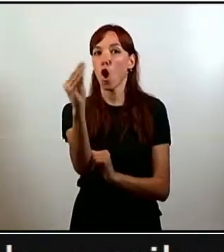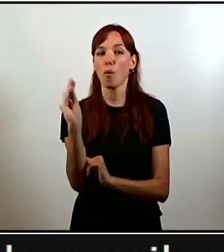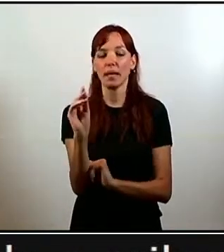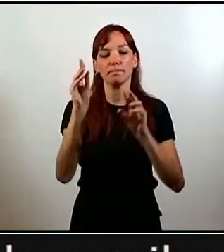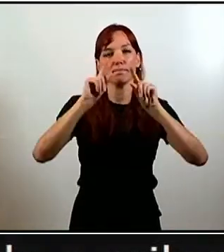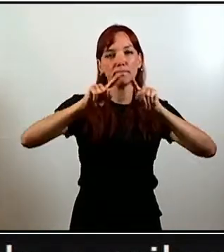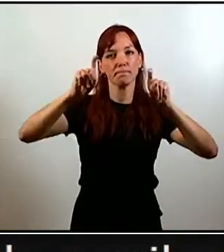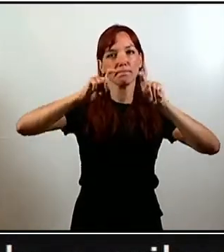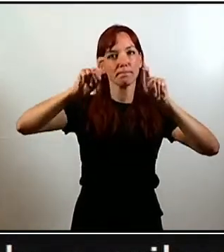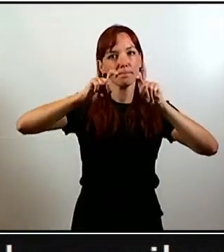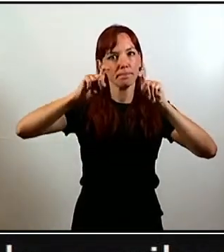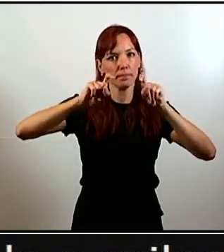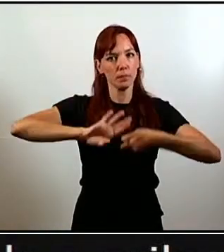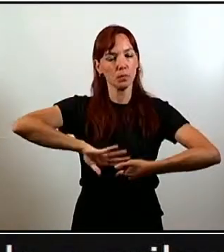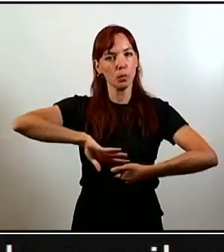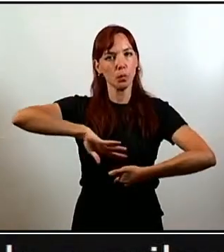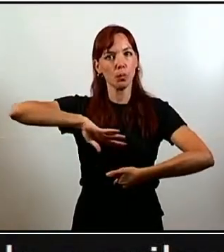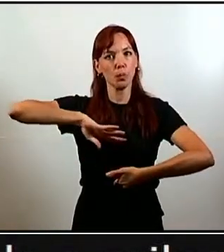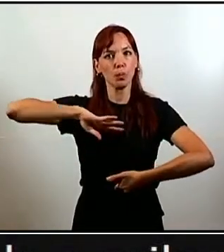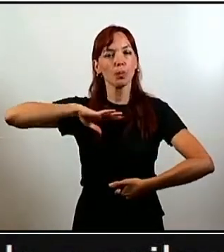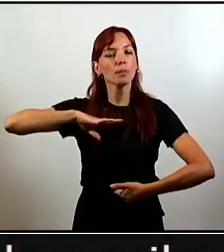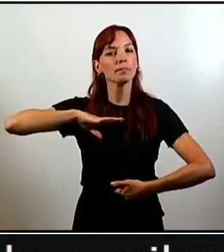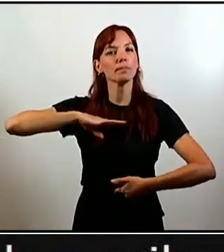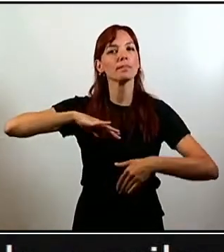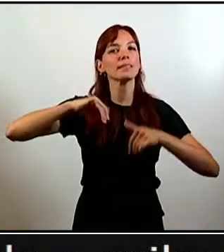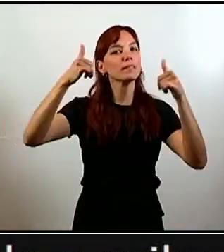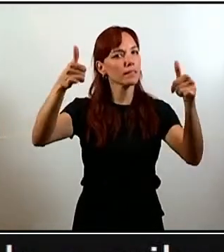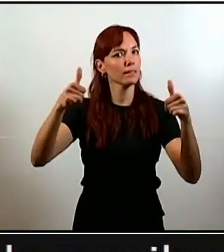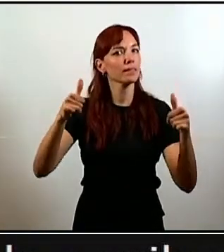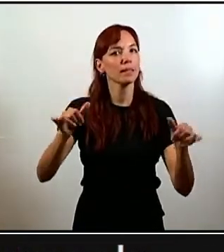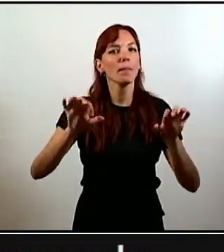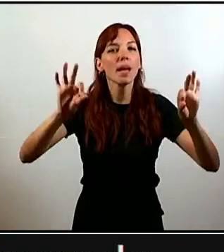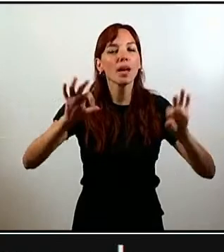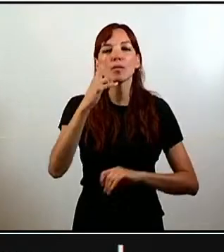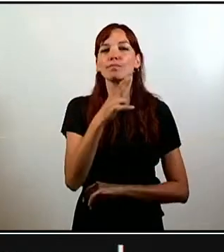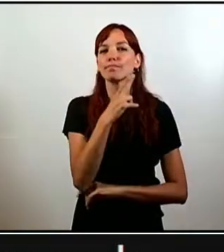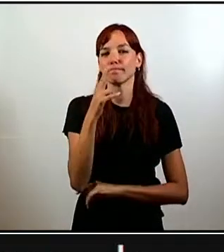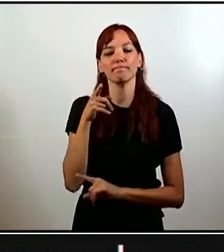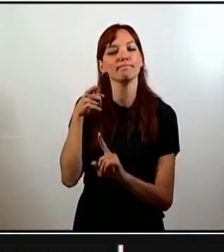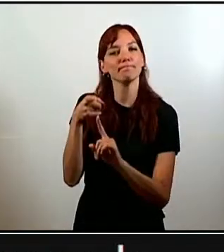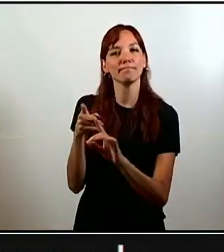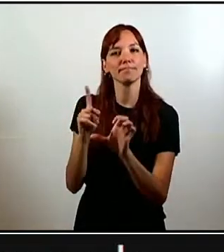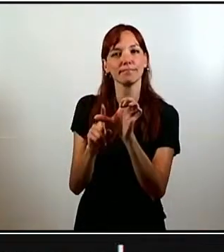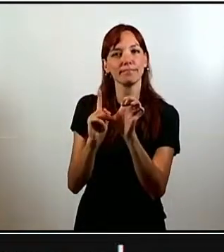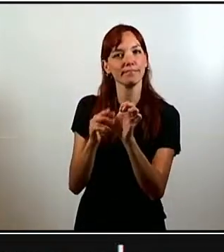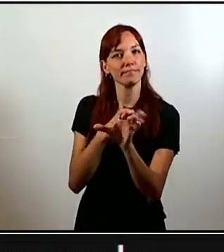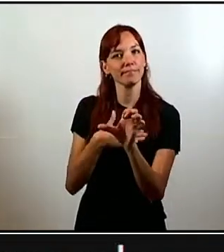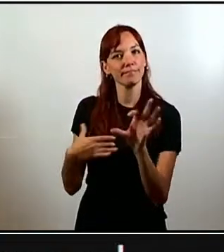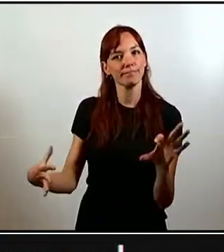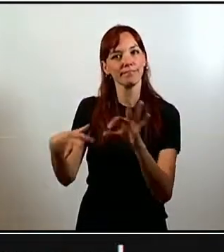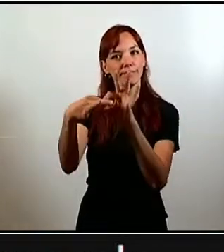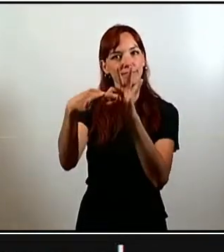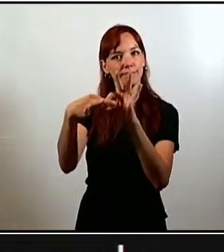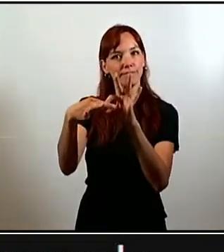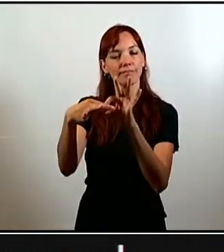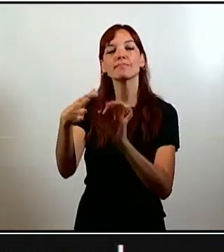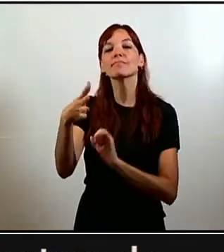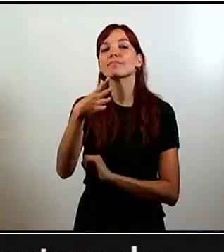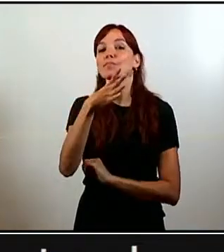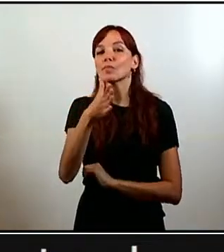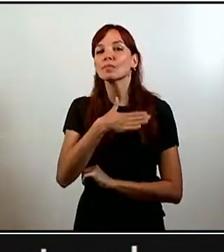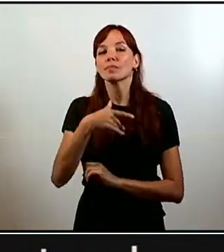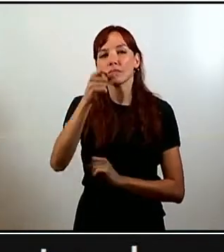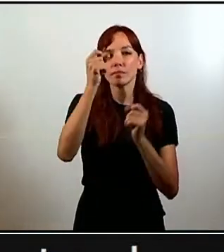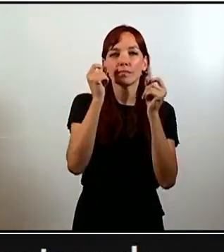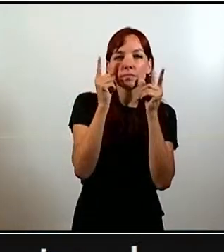aspecto académico, pero buscando siempre el compromiso con Extremadura, aportando capacidad crítica a sus alumnos